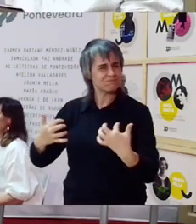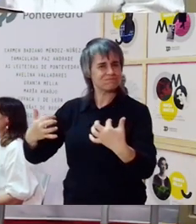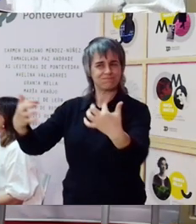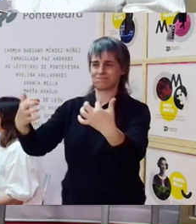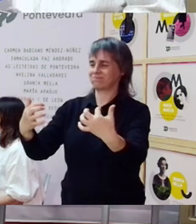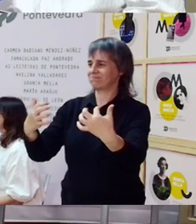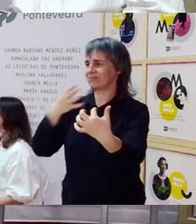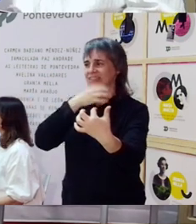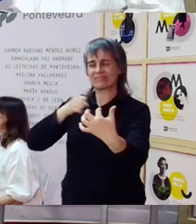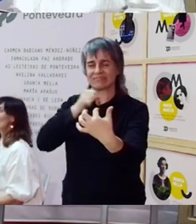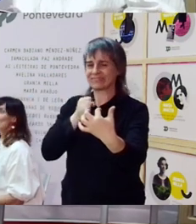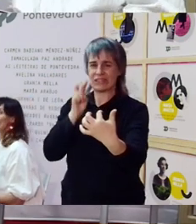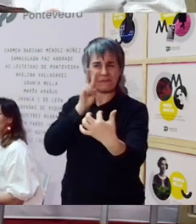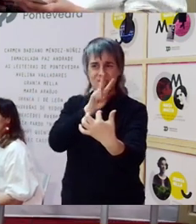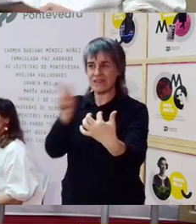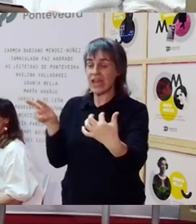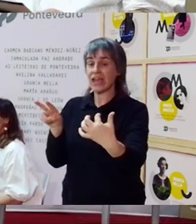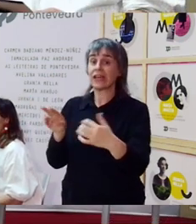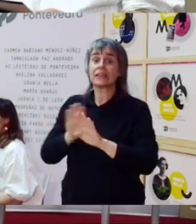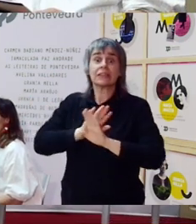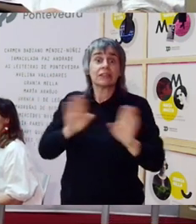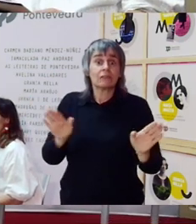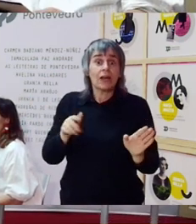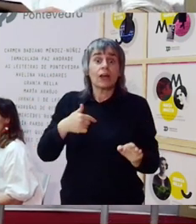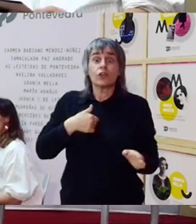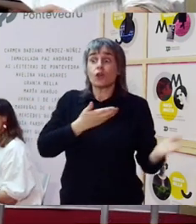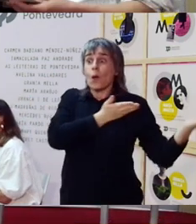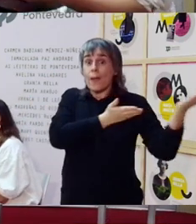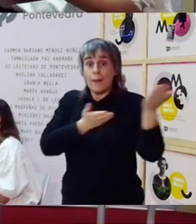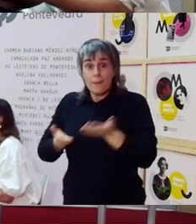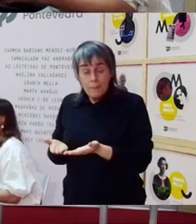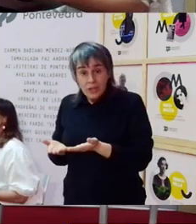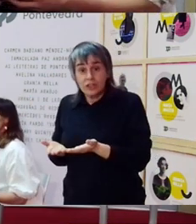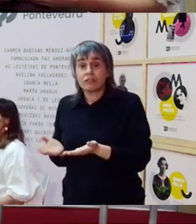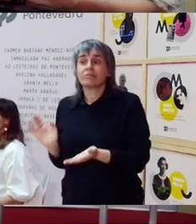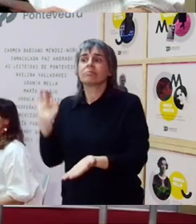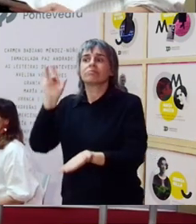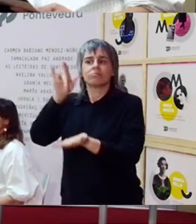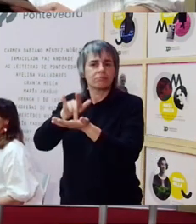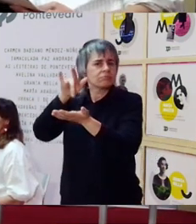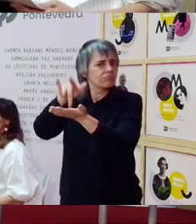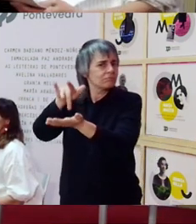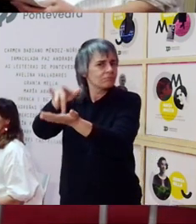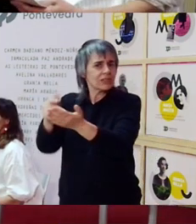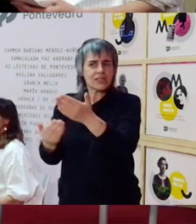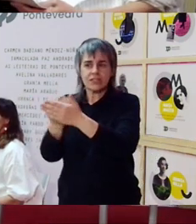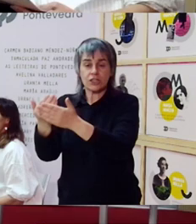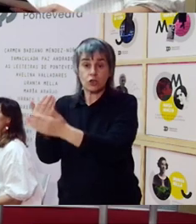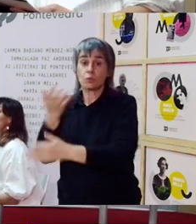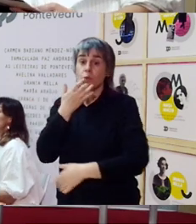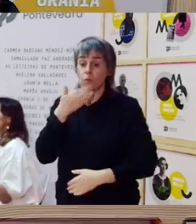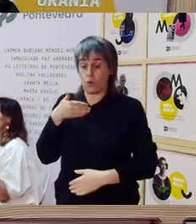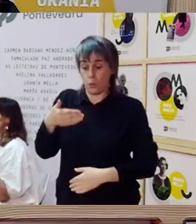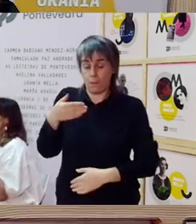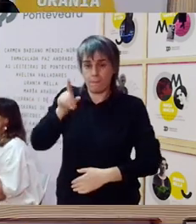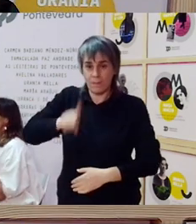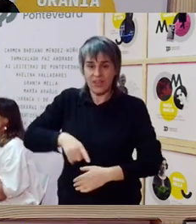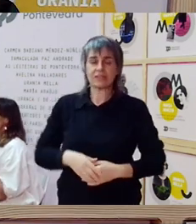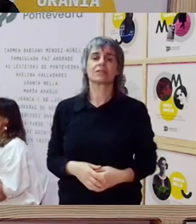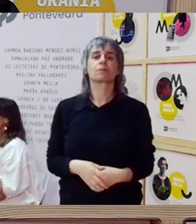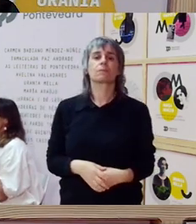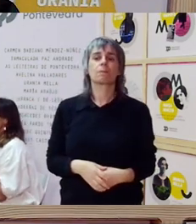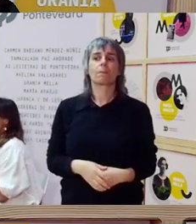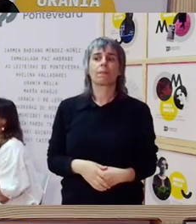vervos. E nada máis, convidarvos a sesións que temos o próximo mes. Temos